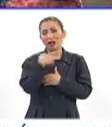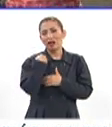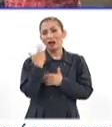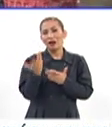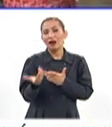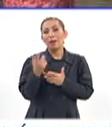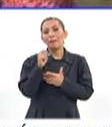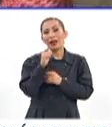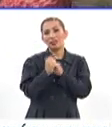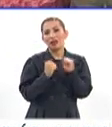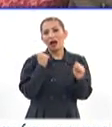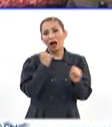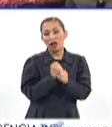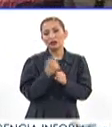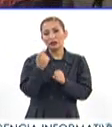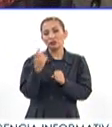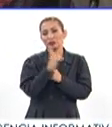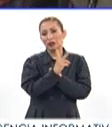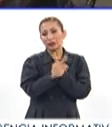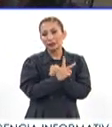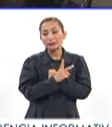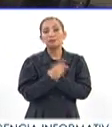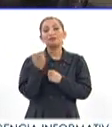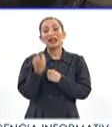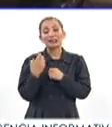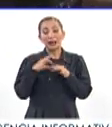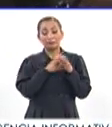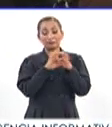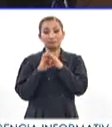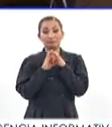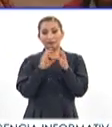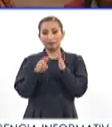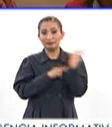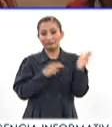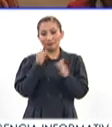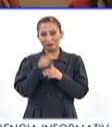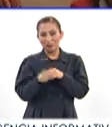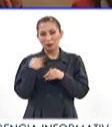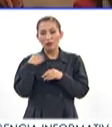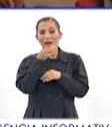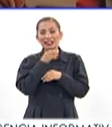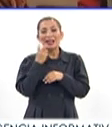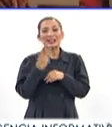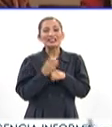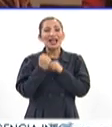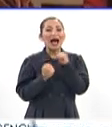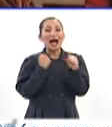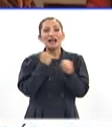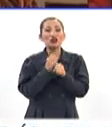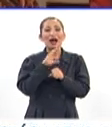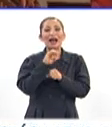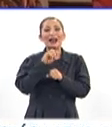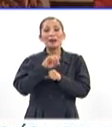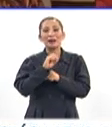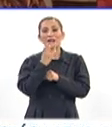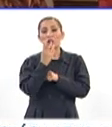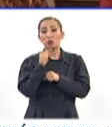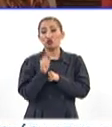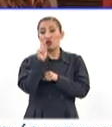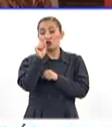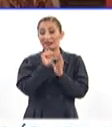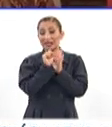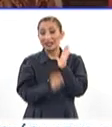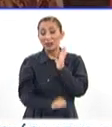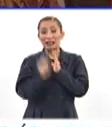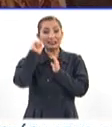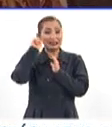2 décadas han mantenido estas naciones. A través de esta alianza, que se firmó en el marco de la celebración del 3er aniversario del canal 24.1 del